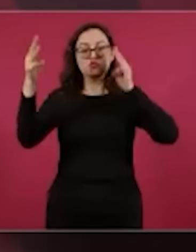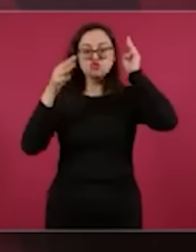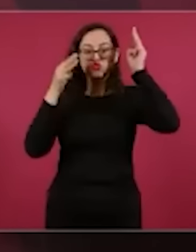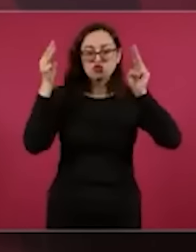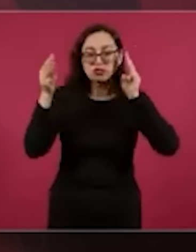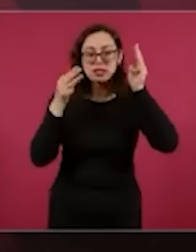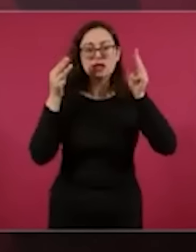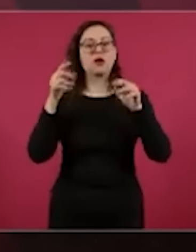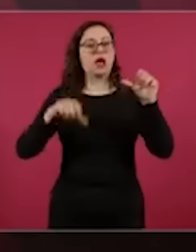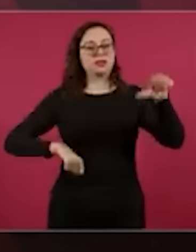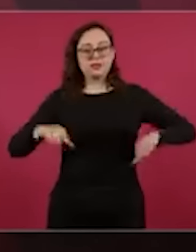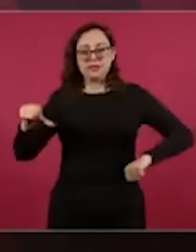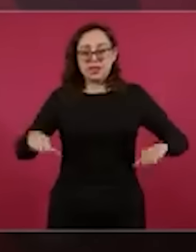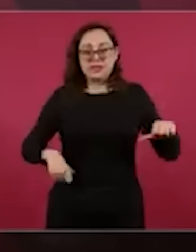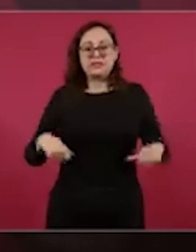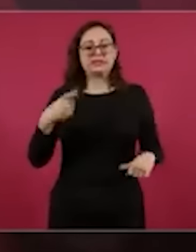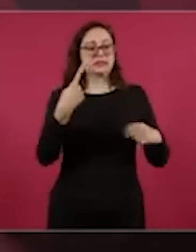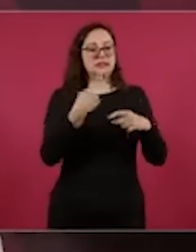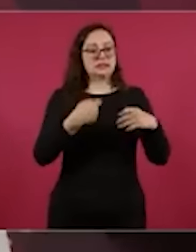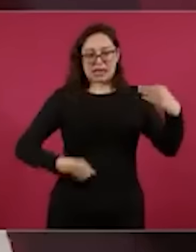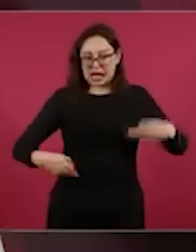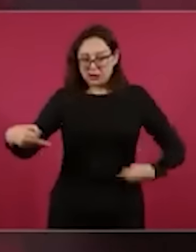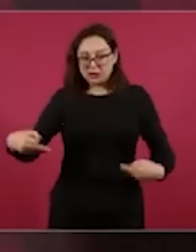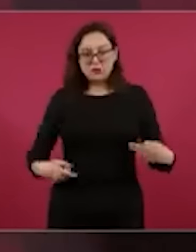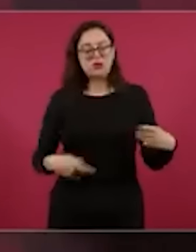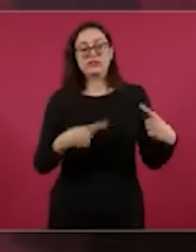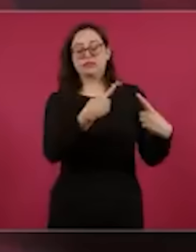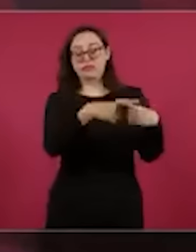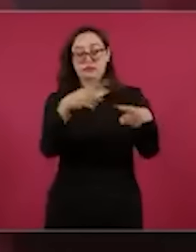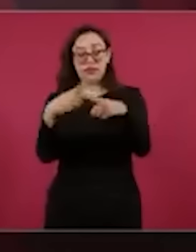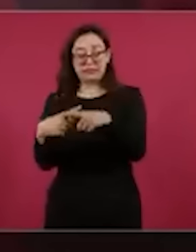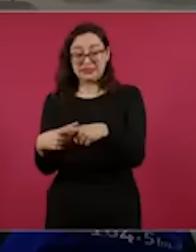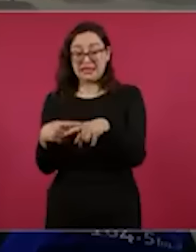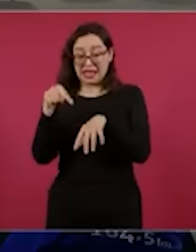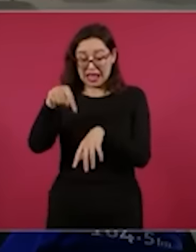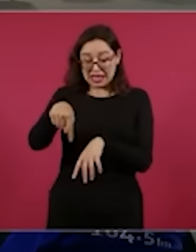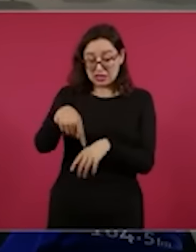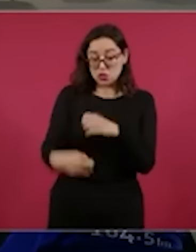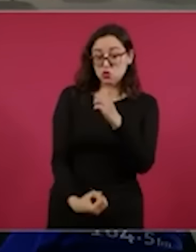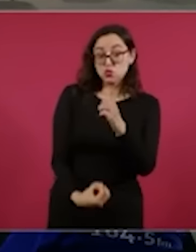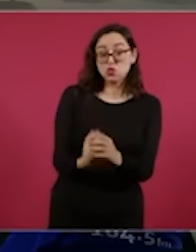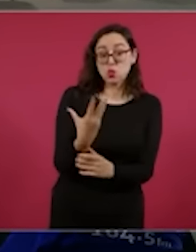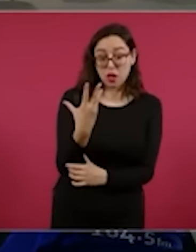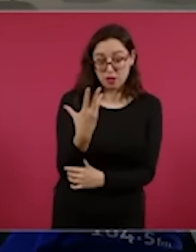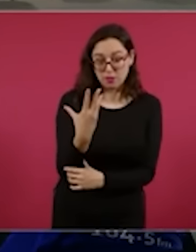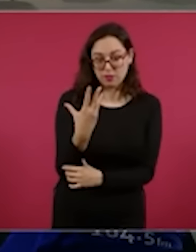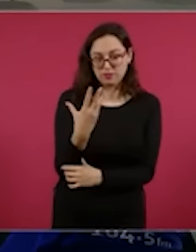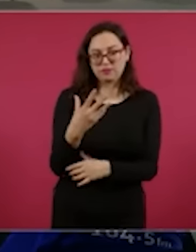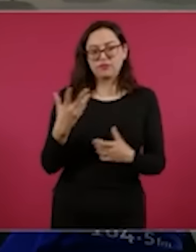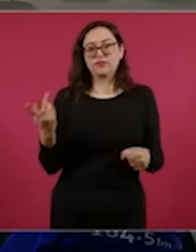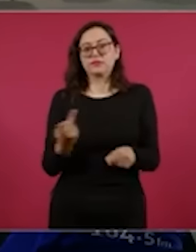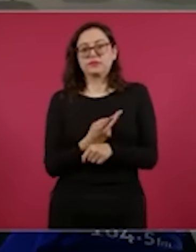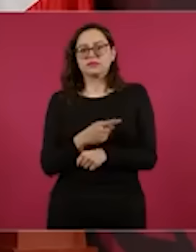distintas infraestructuras, los teatros, todo esto existía aquí, pero aquí había, digamos, una ciudad amurallada, y